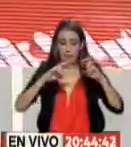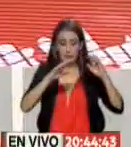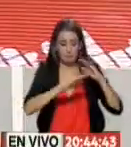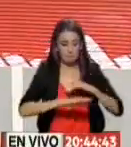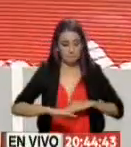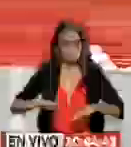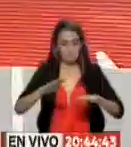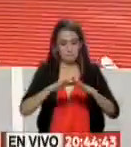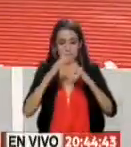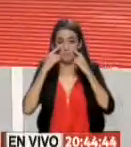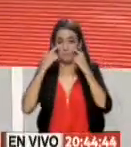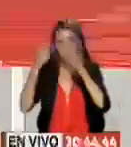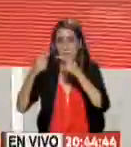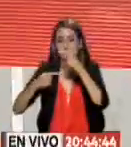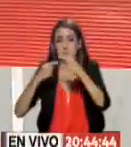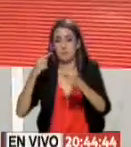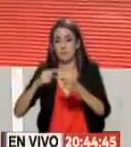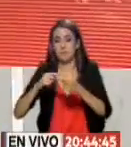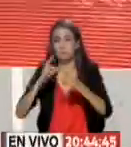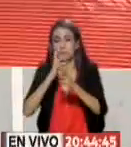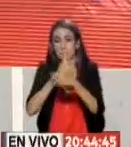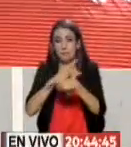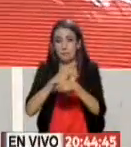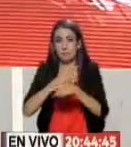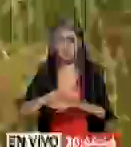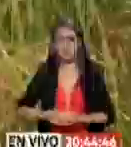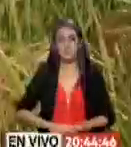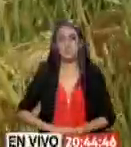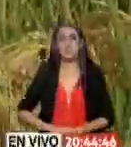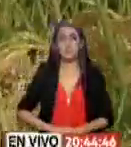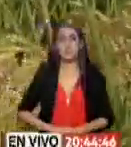Agropecuarias e incrementar la productividad del agro.